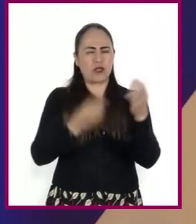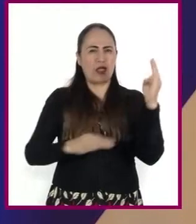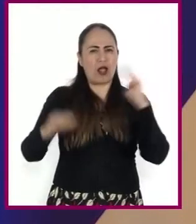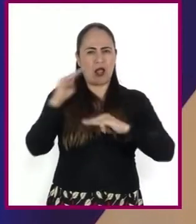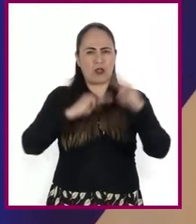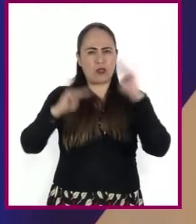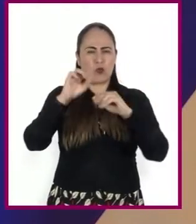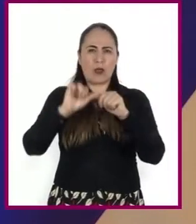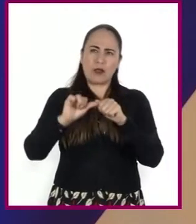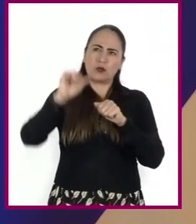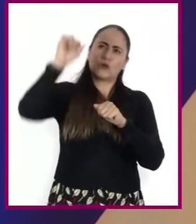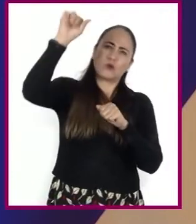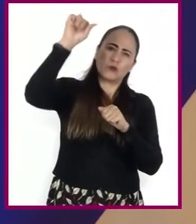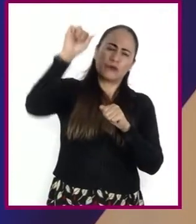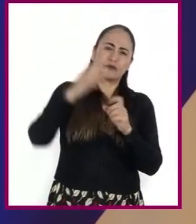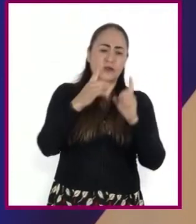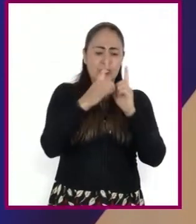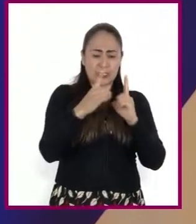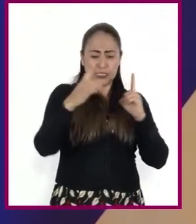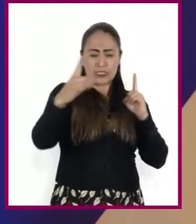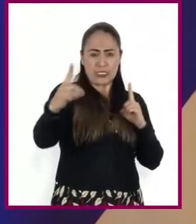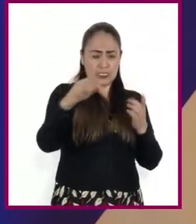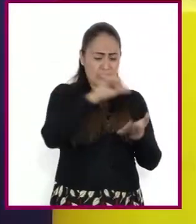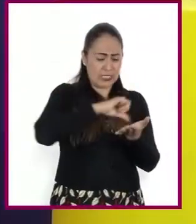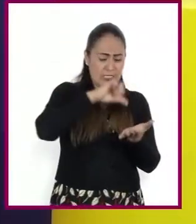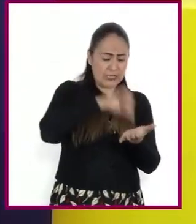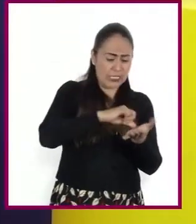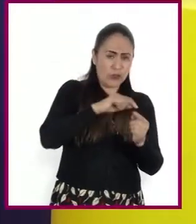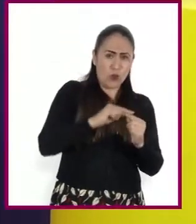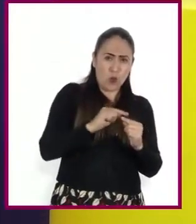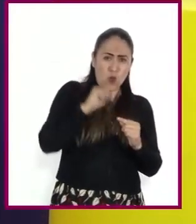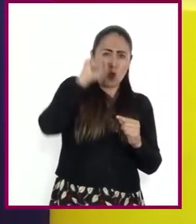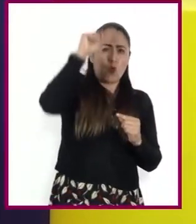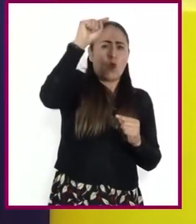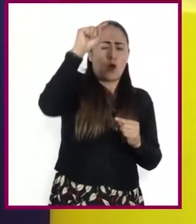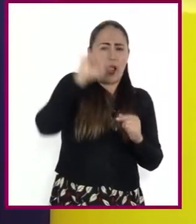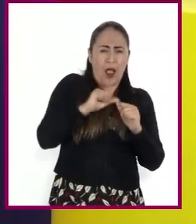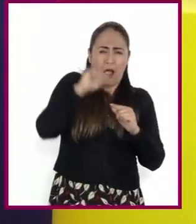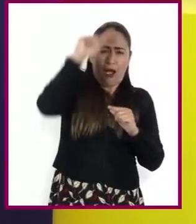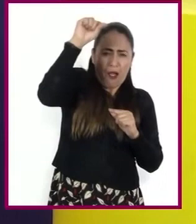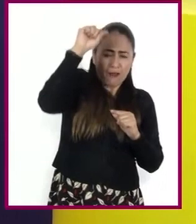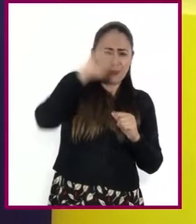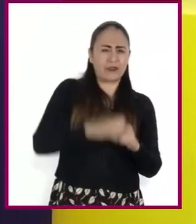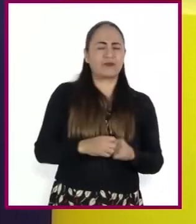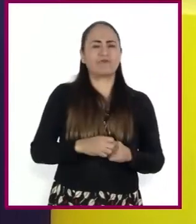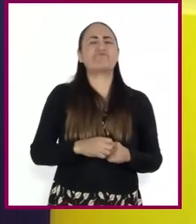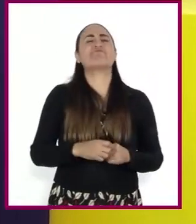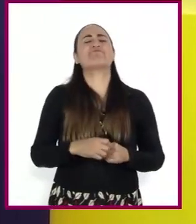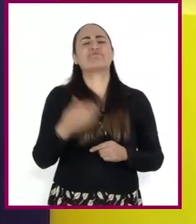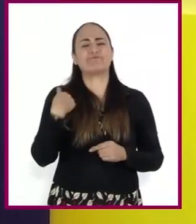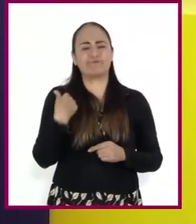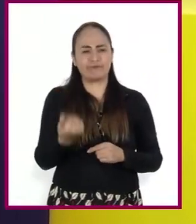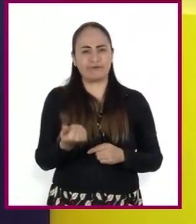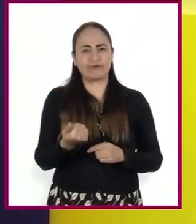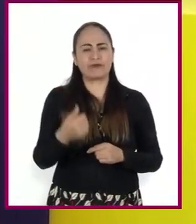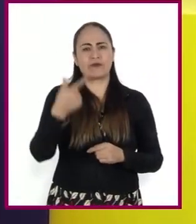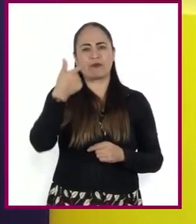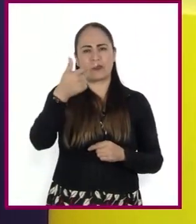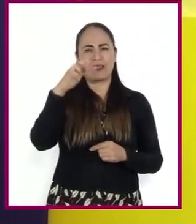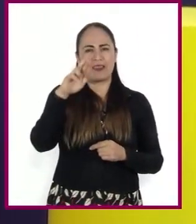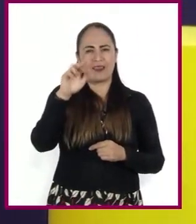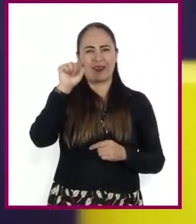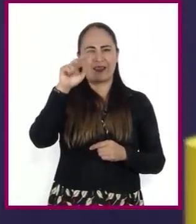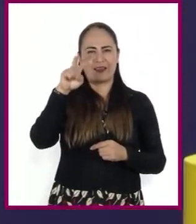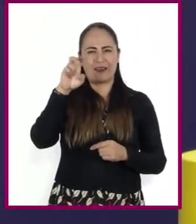mayor. La distancia es mayor hacia el centro de la Tierra. Entonces, eso quiere decir que para calcular la gravedad en cada